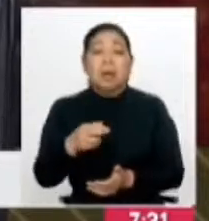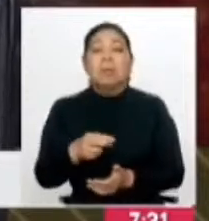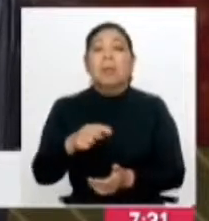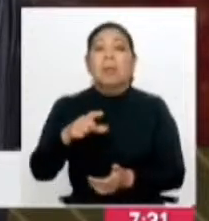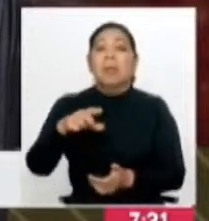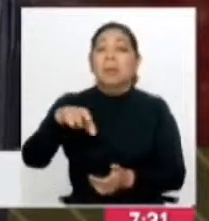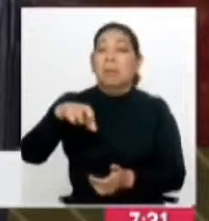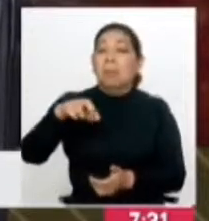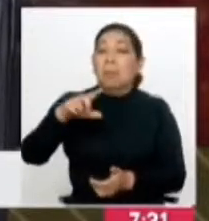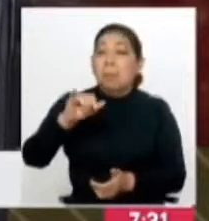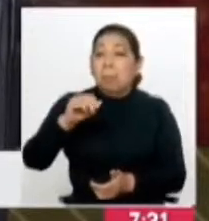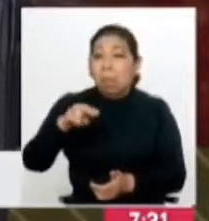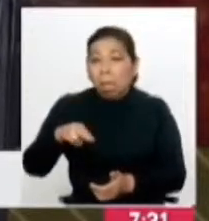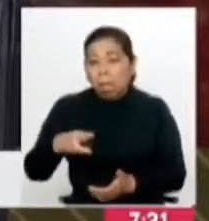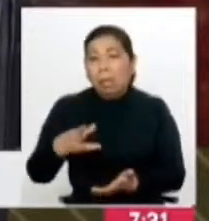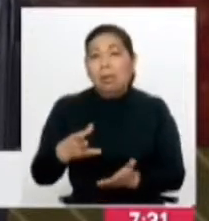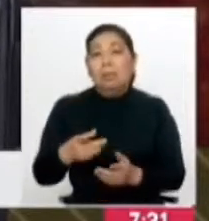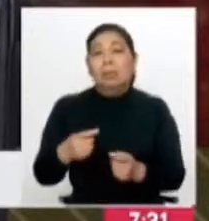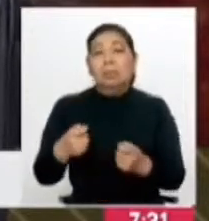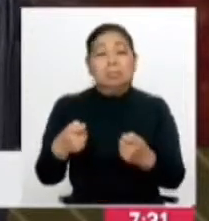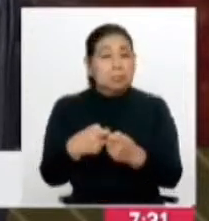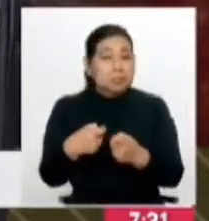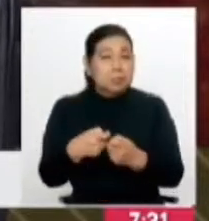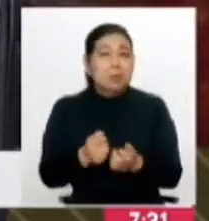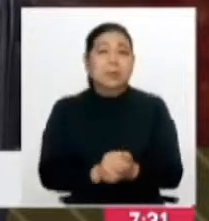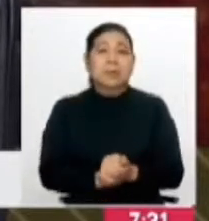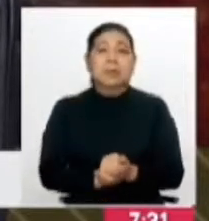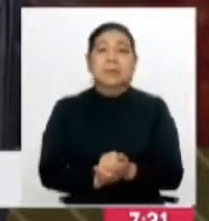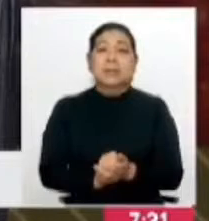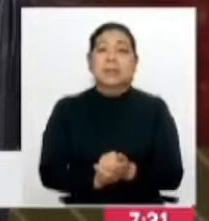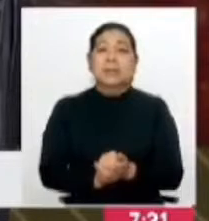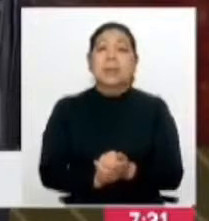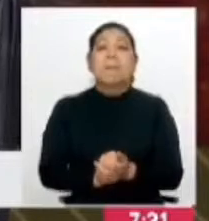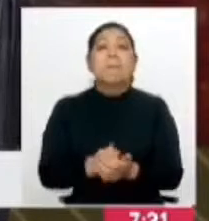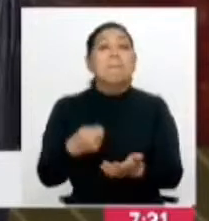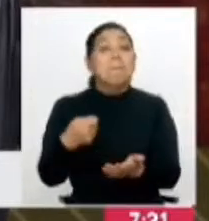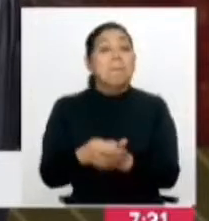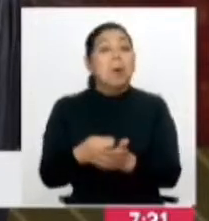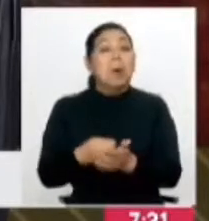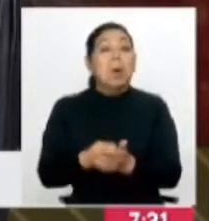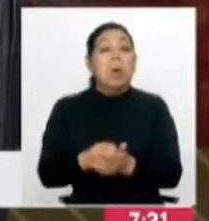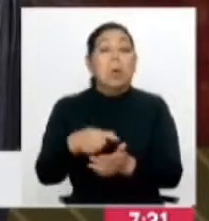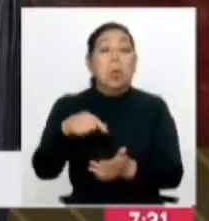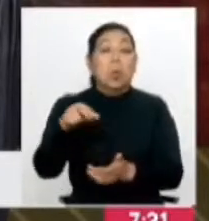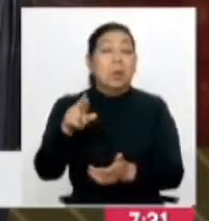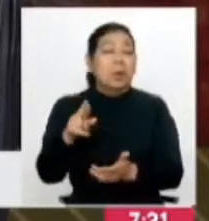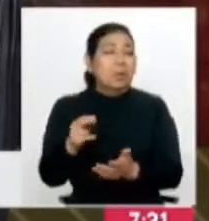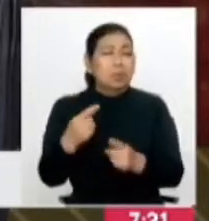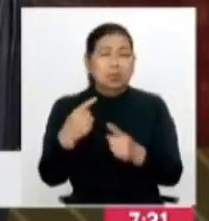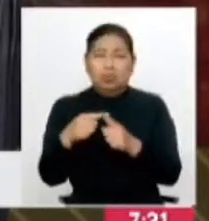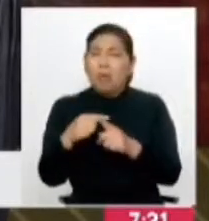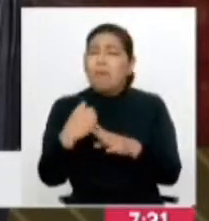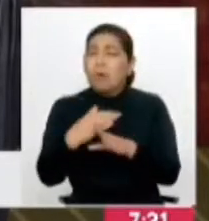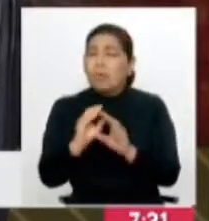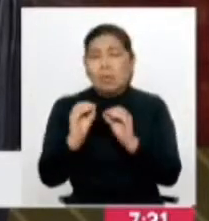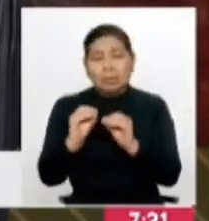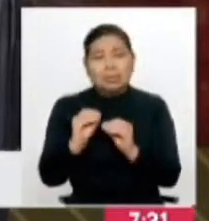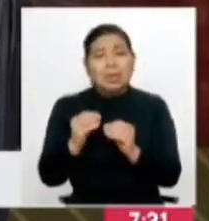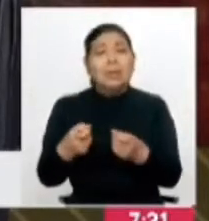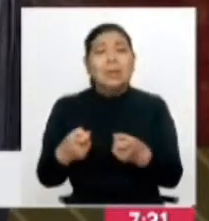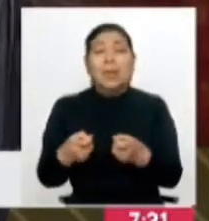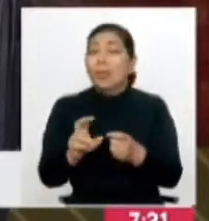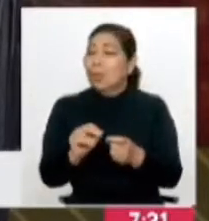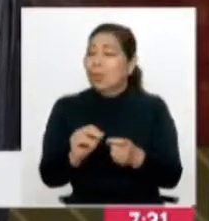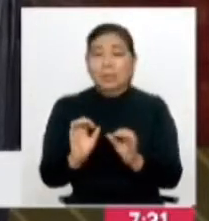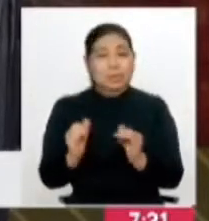con Plin, con Bing ya estamos conectados. Va a tener pagos con QR, o sea, va a tener muchas funcionalidades.